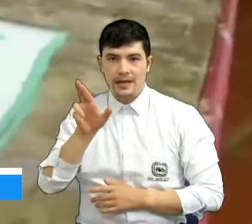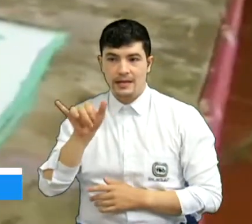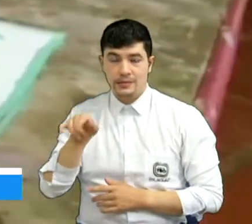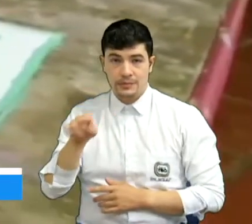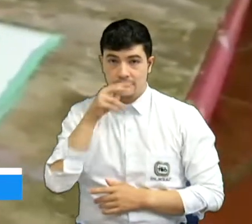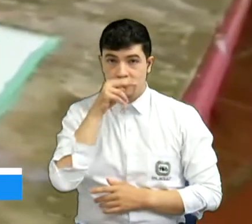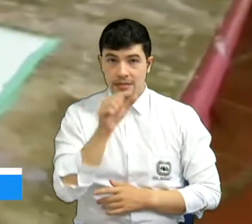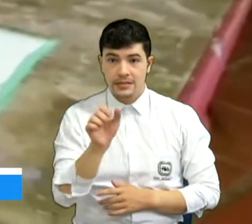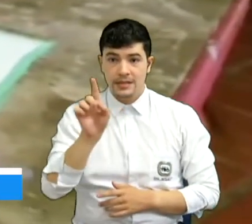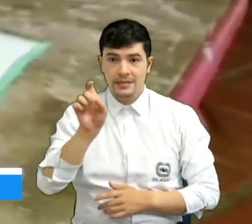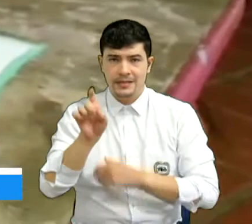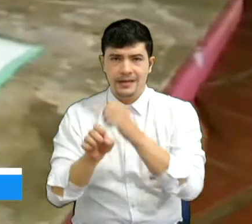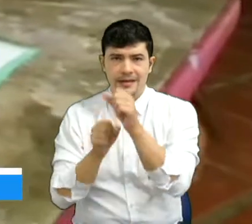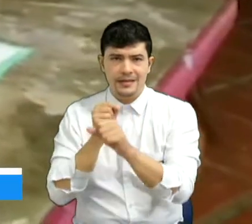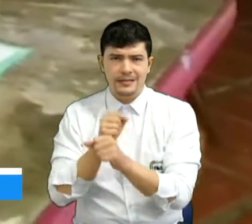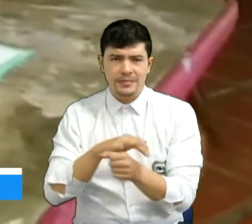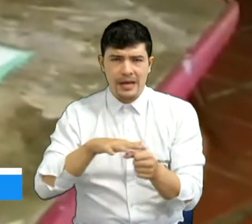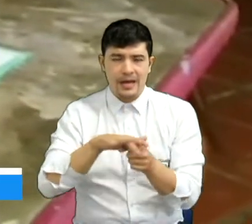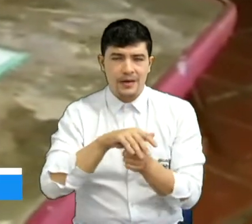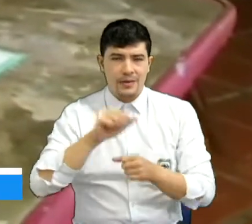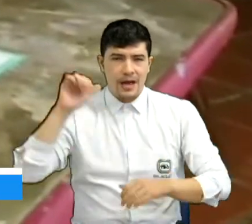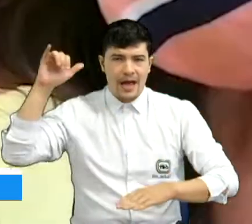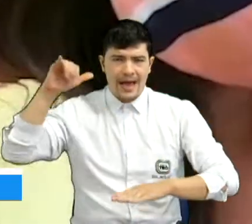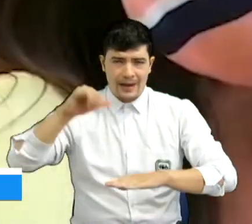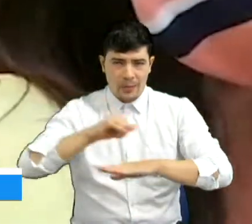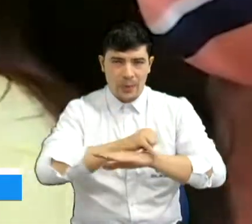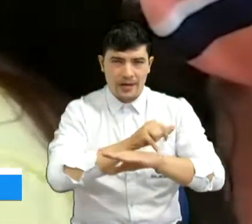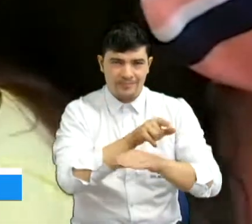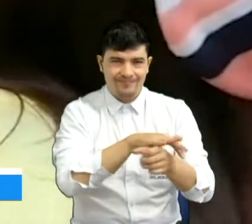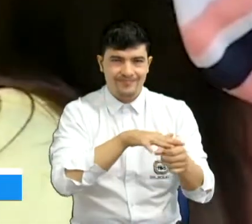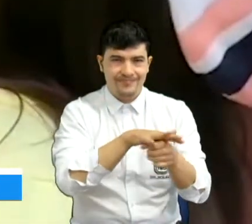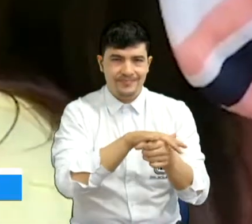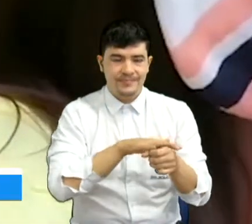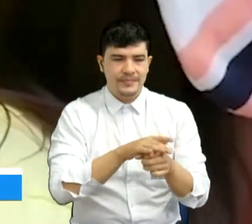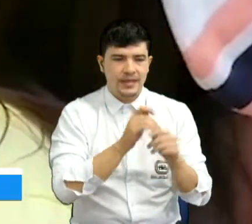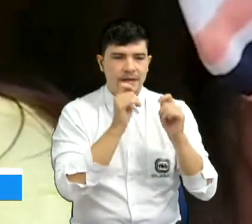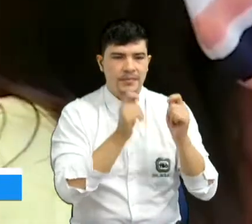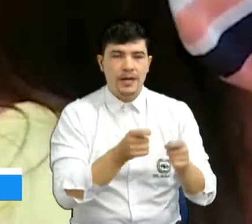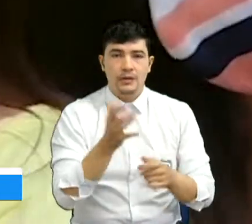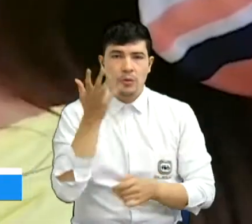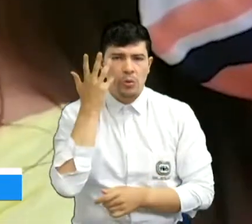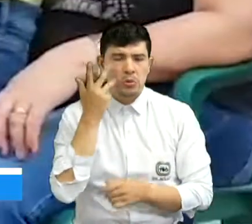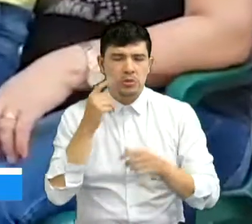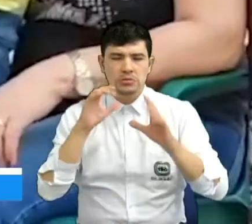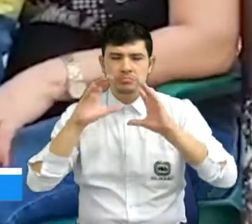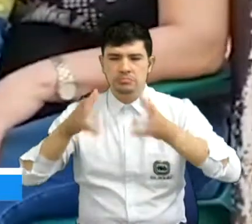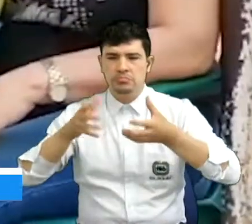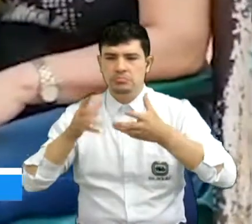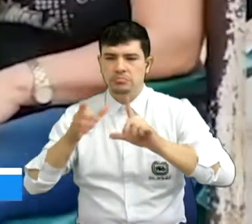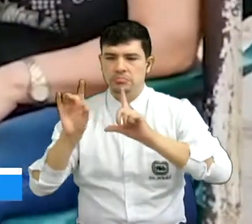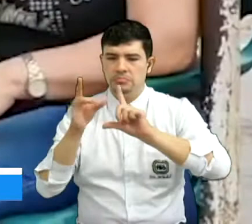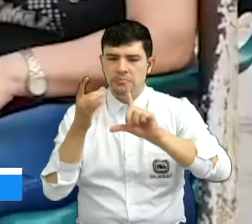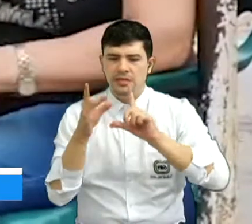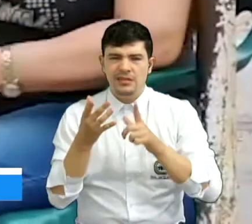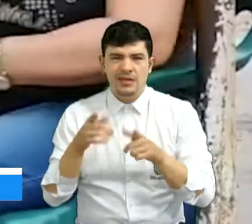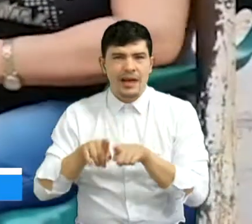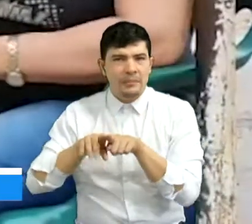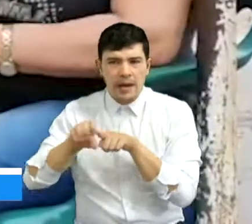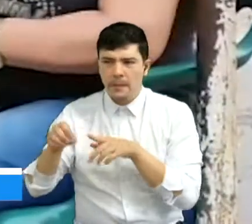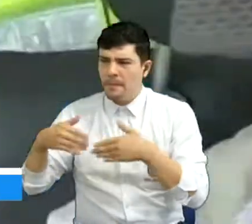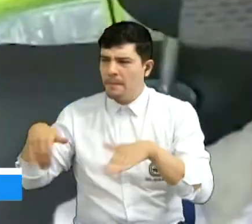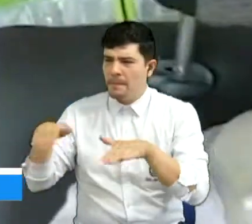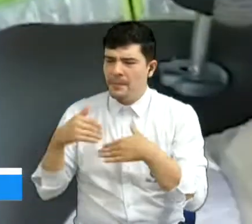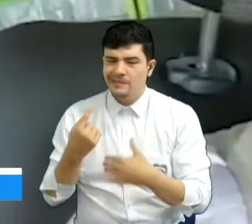que vive en el barrio Aeropuerto. Como todos los días, recibe las clases de forma virtual. Sin embargo, sin hermanos para jugar, sentía la necesidad de